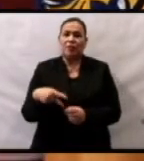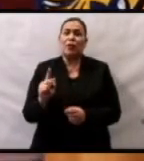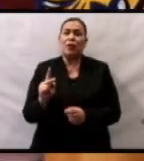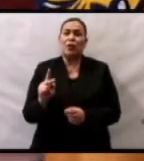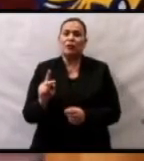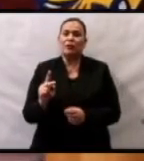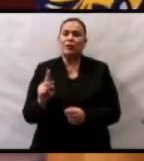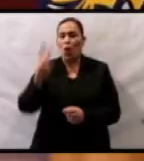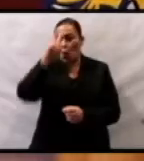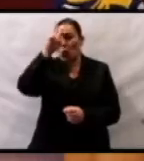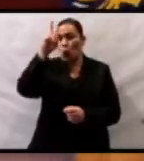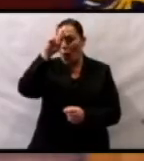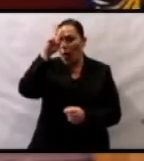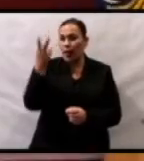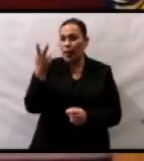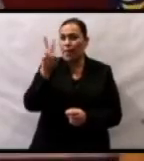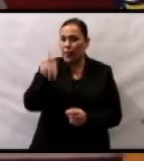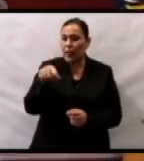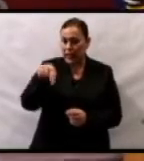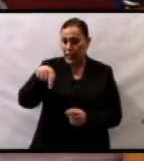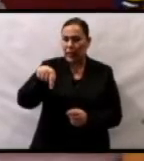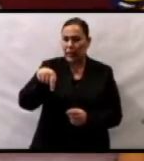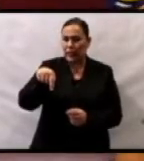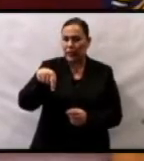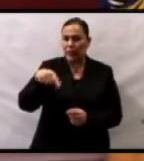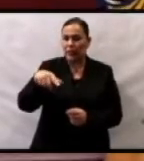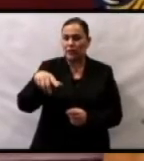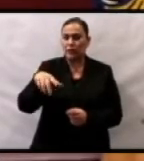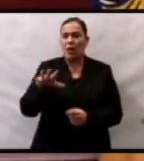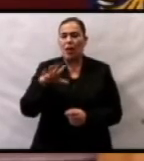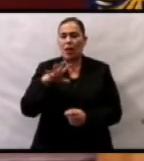duele saber que en Tepatitlán